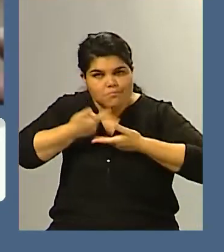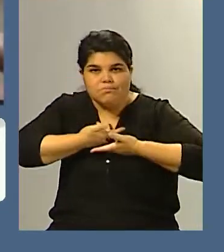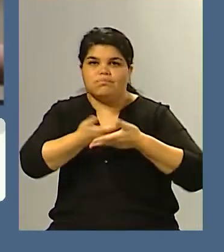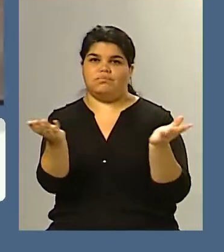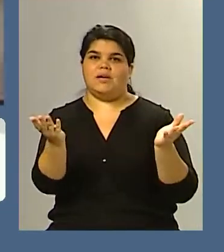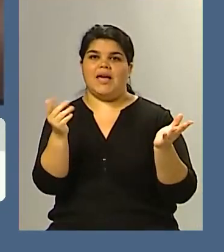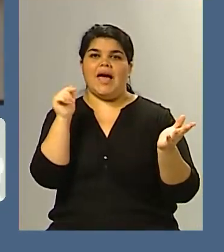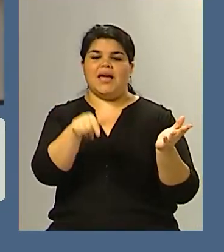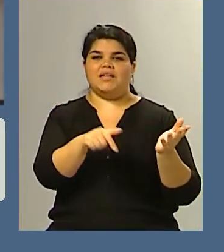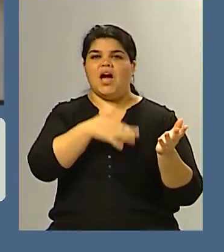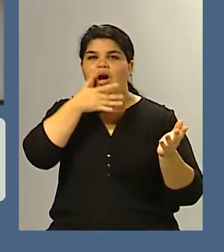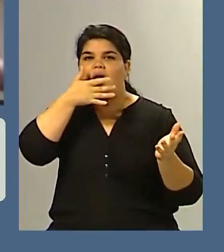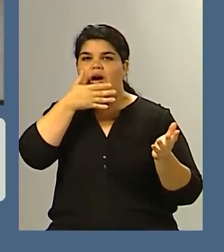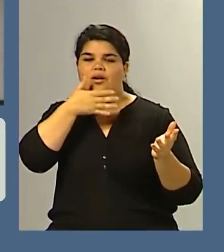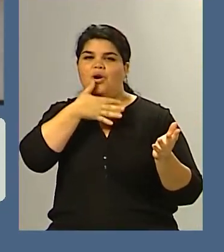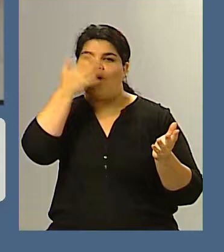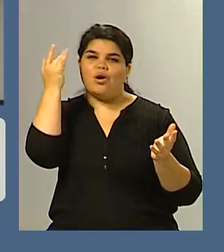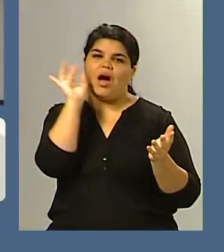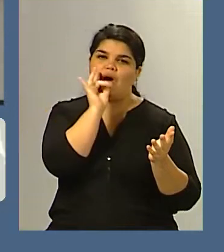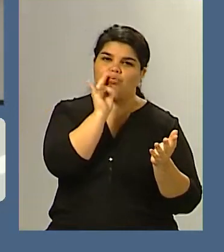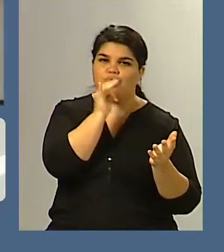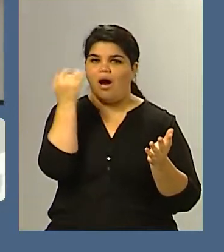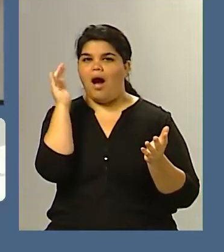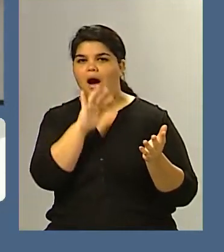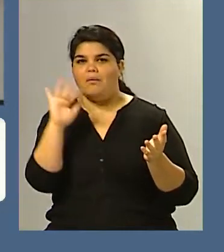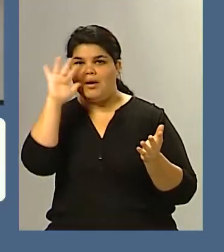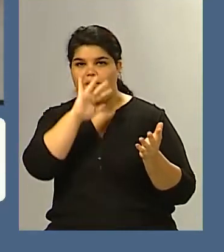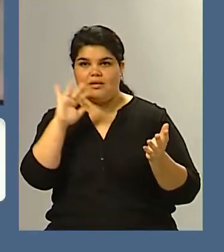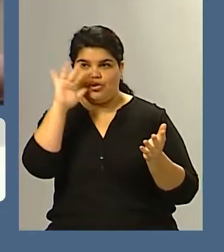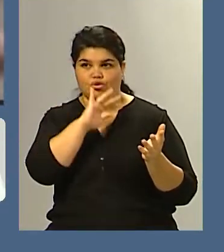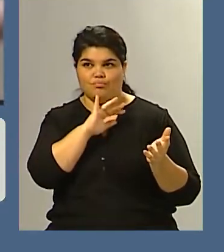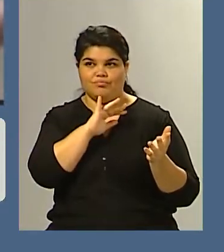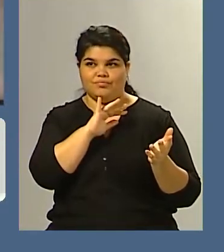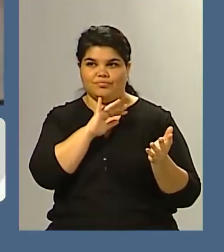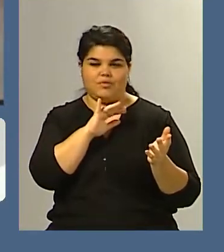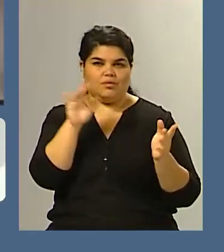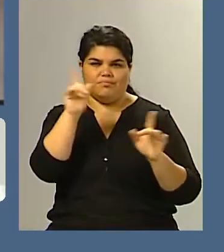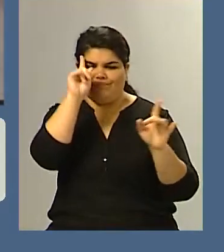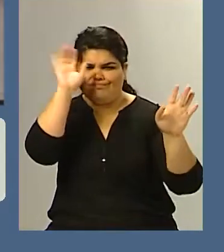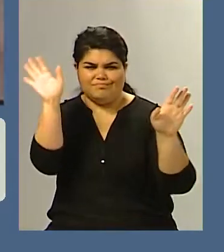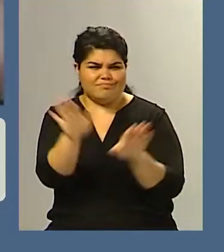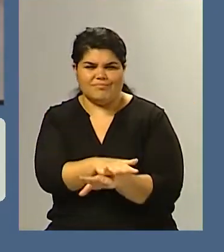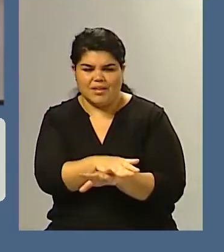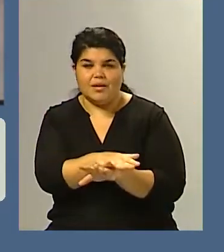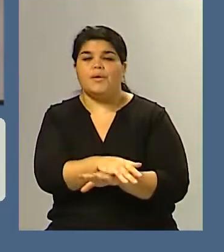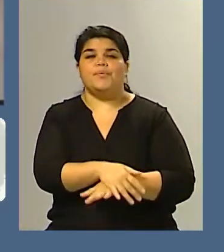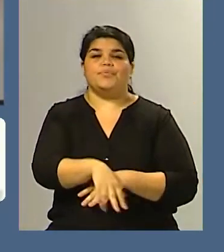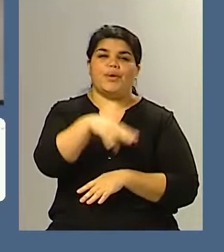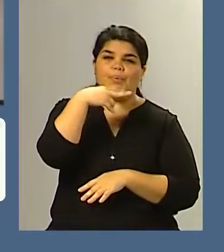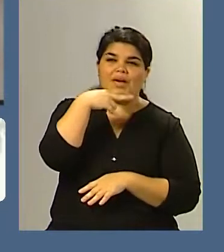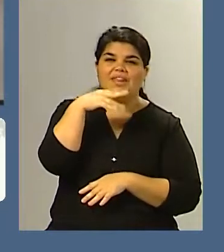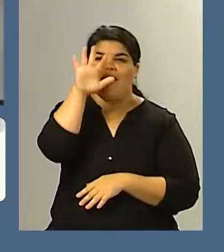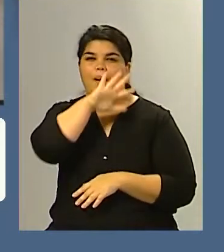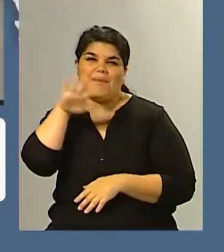colores azul y amarillo, claro. Azul y amarillo, verde y amarillo, verde amarelo. Verde amarelo,